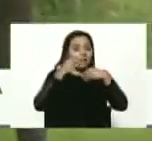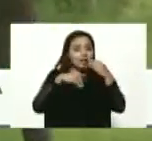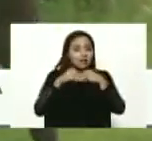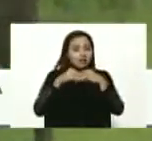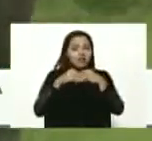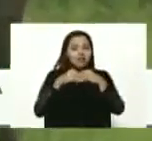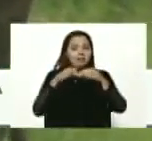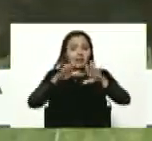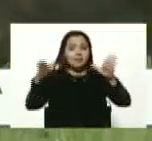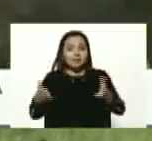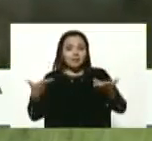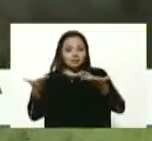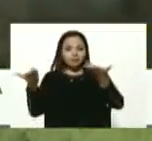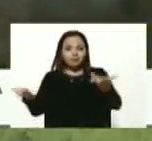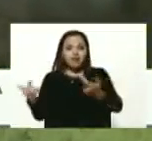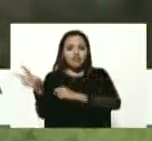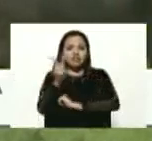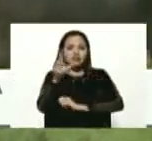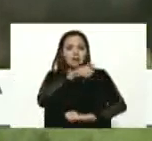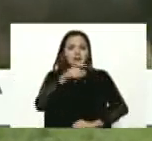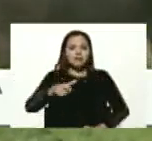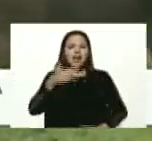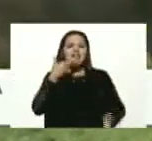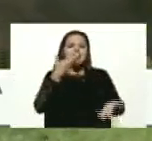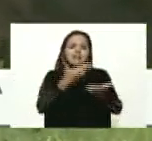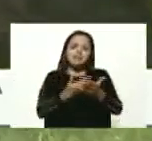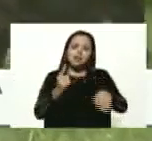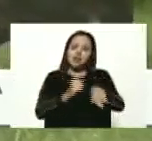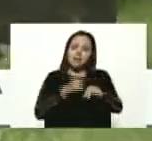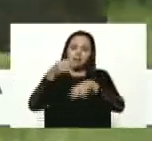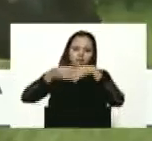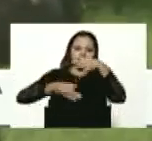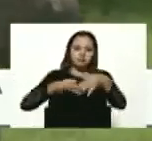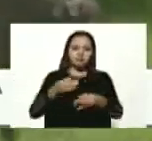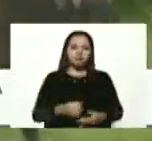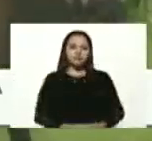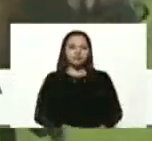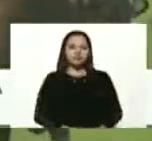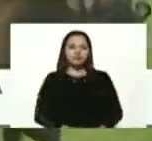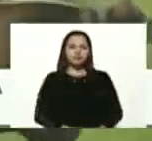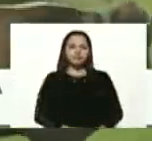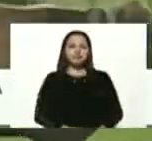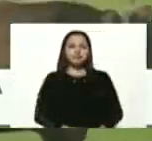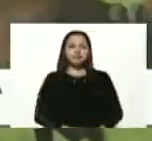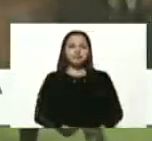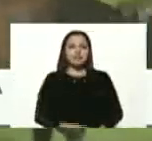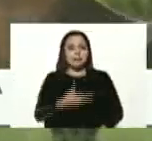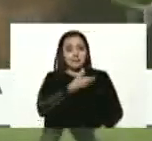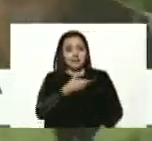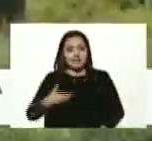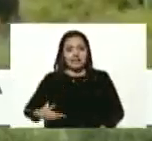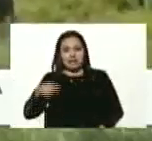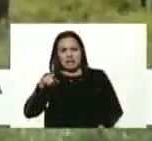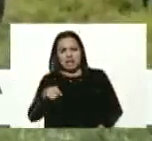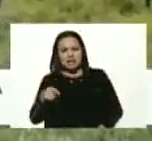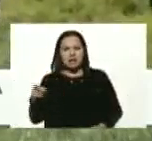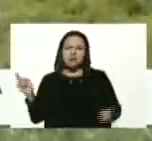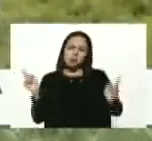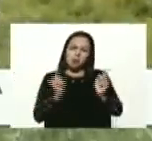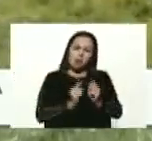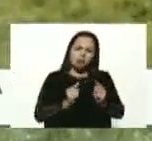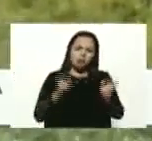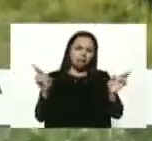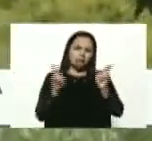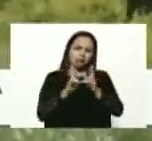presidente. Agradecido por su tiempo, presidente. Señor presidente, con este pequeño desglose que hace